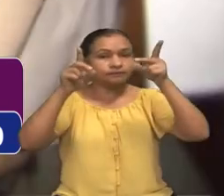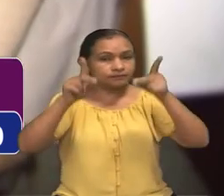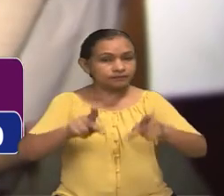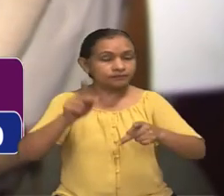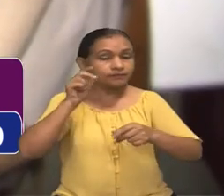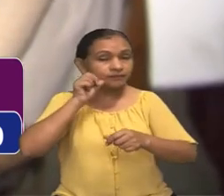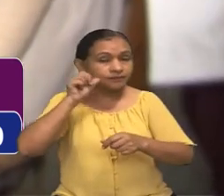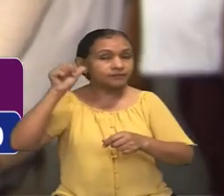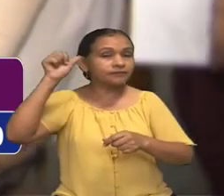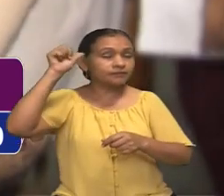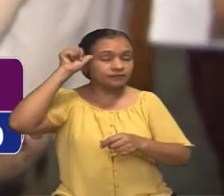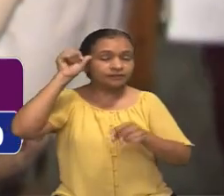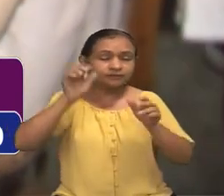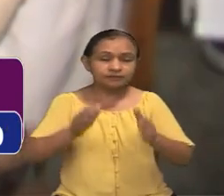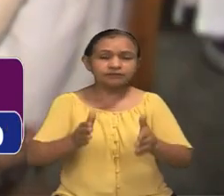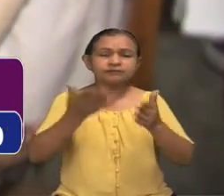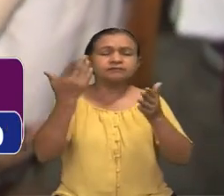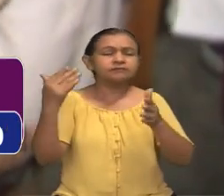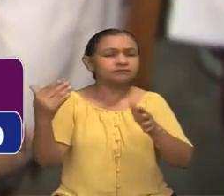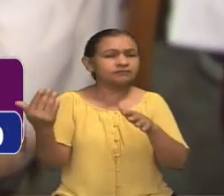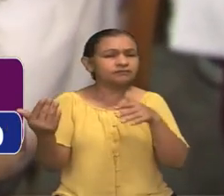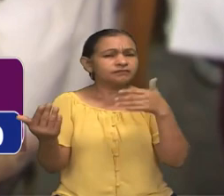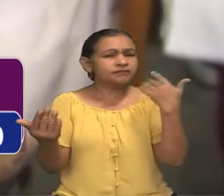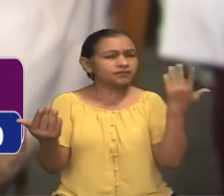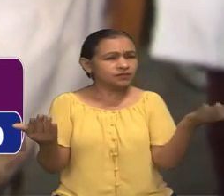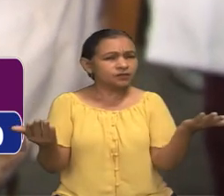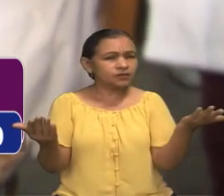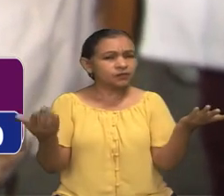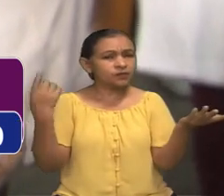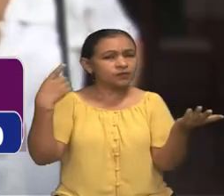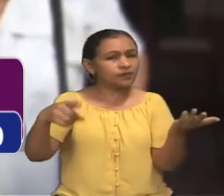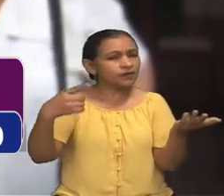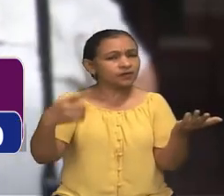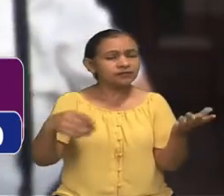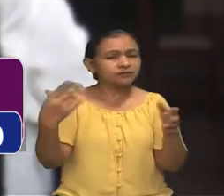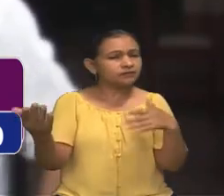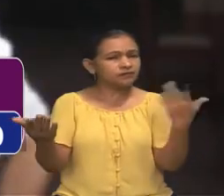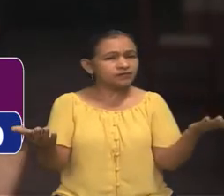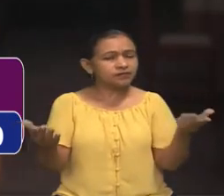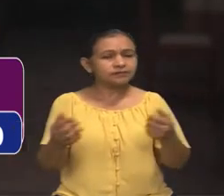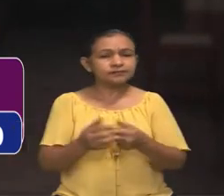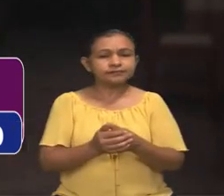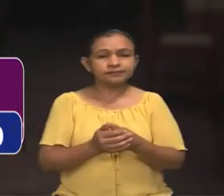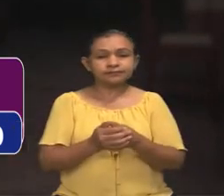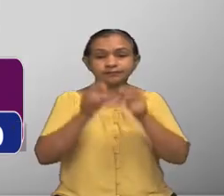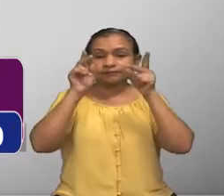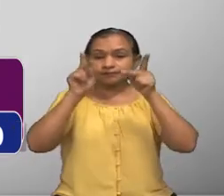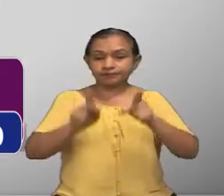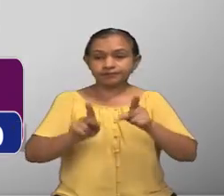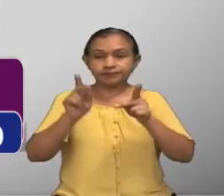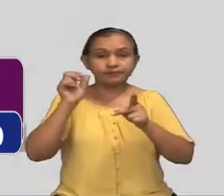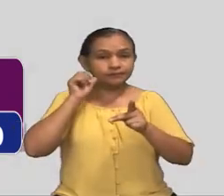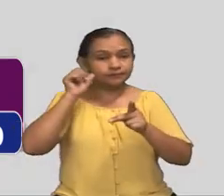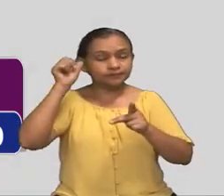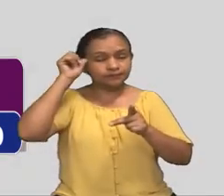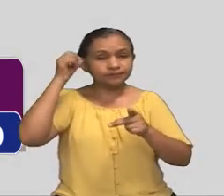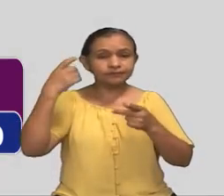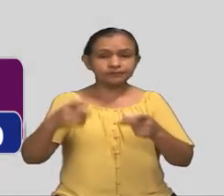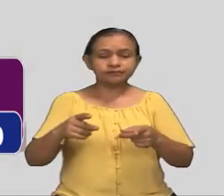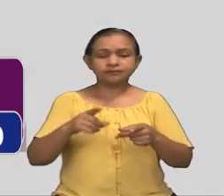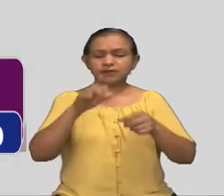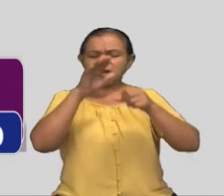mayores. ¿Y cuáles son esos derechos que establecen estas dos leyes que he mencionado? Las personas adultas mayores tienen derecho a no